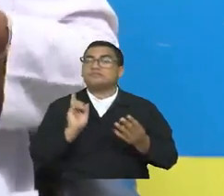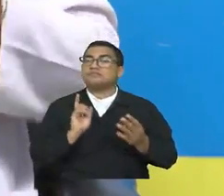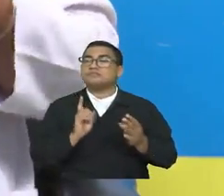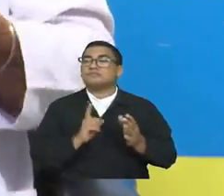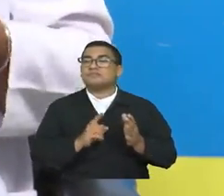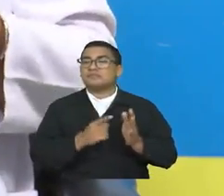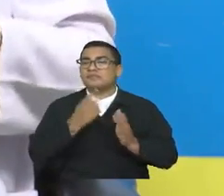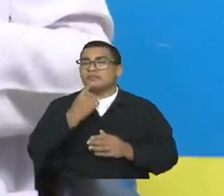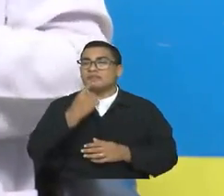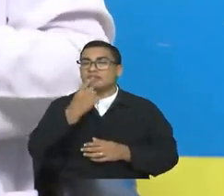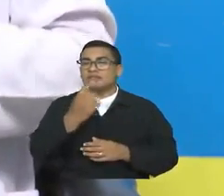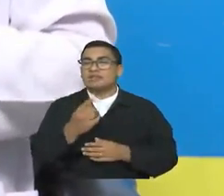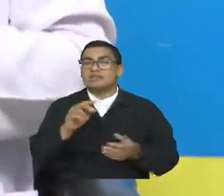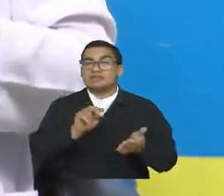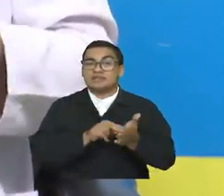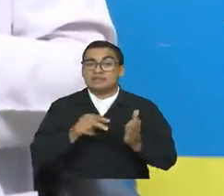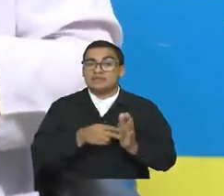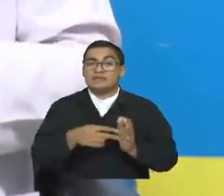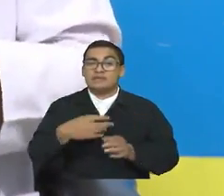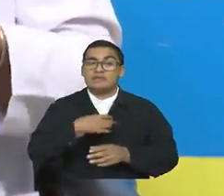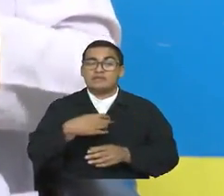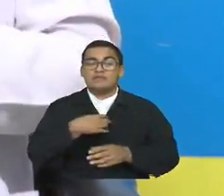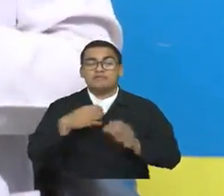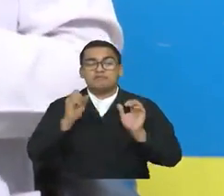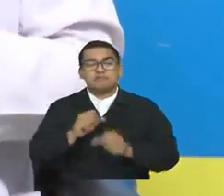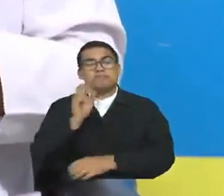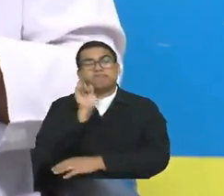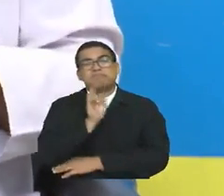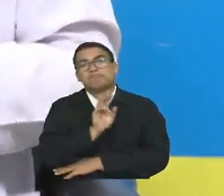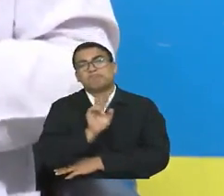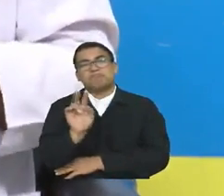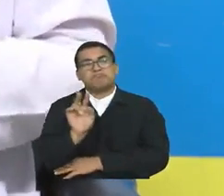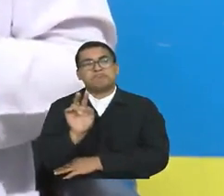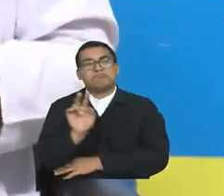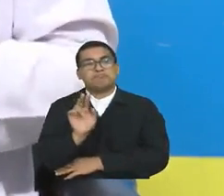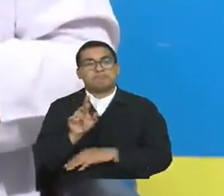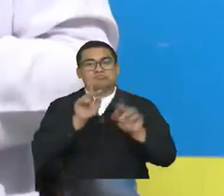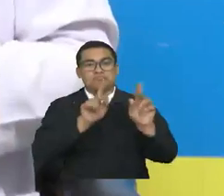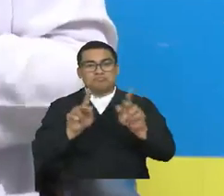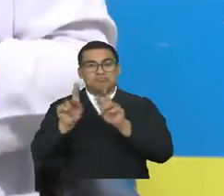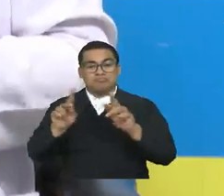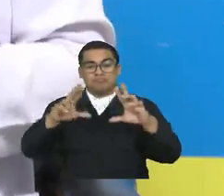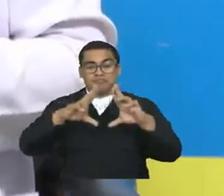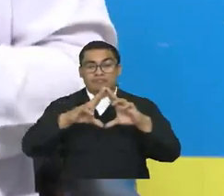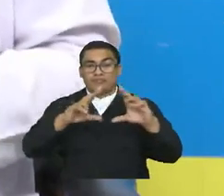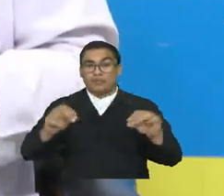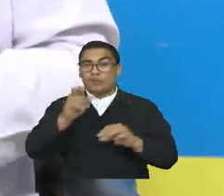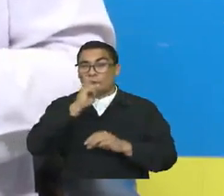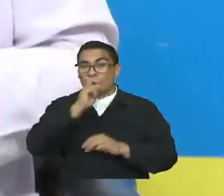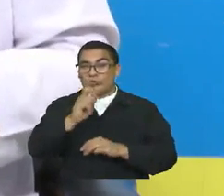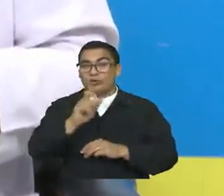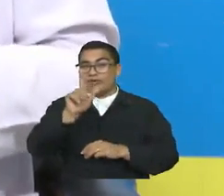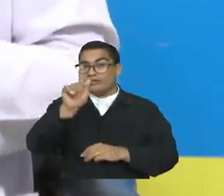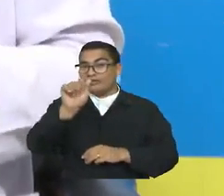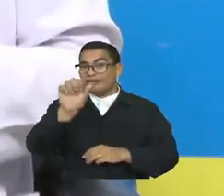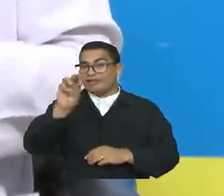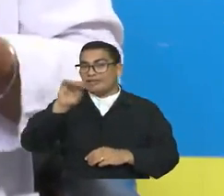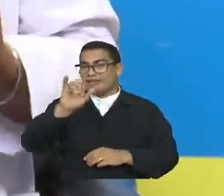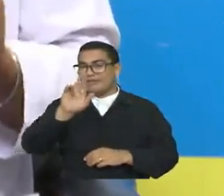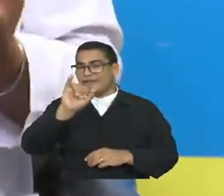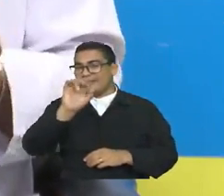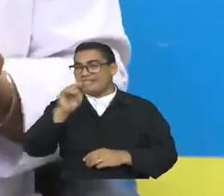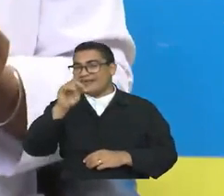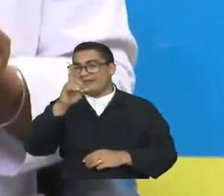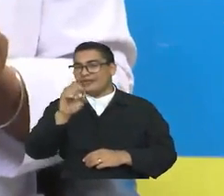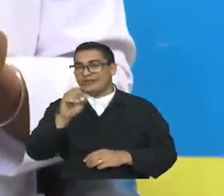Entonces, es una cuestión de visualizar. Nosotros los nicas bebemos mucho fresco de tamarindo con chía y linaza.